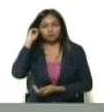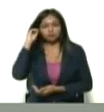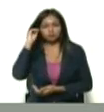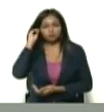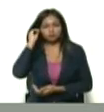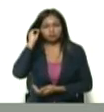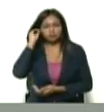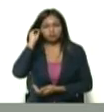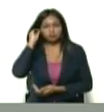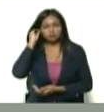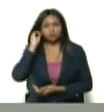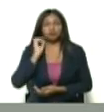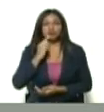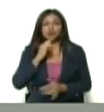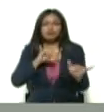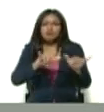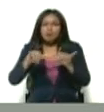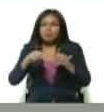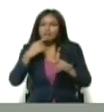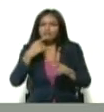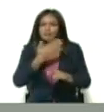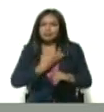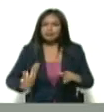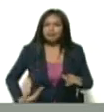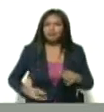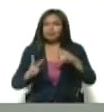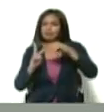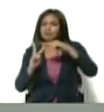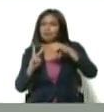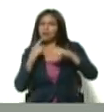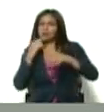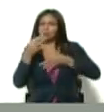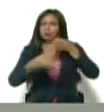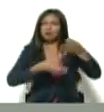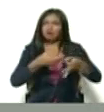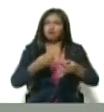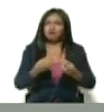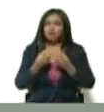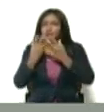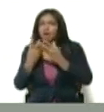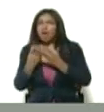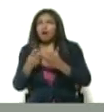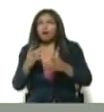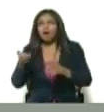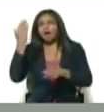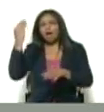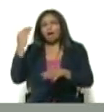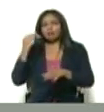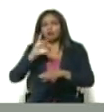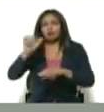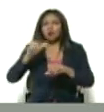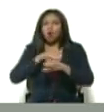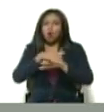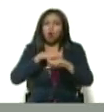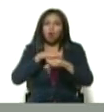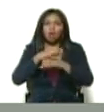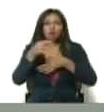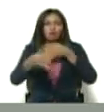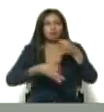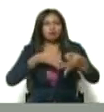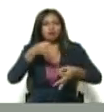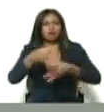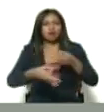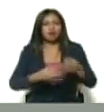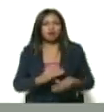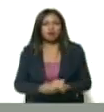Freddy. Yo estoy asombrado, Jorge. Comentaba con Jorge hace unas horas atrás cómo